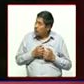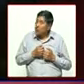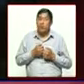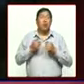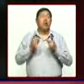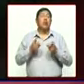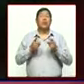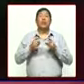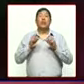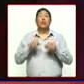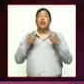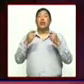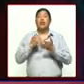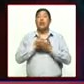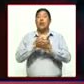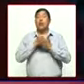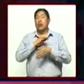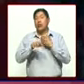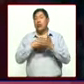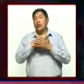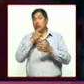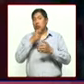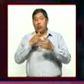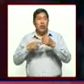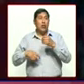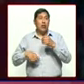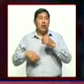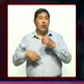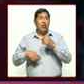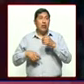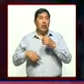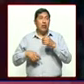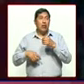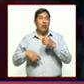Así que van a poder tratar de ayudarlos a todos los que están.